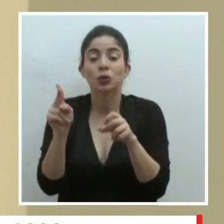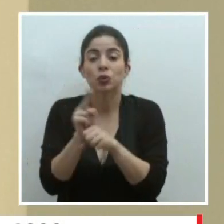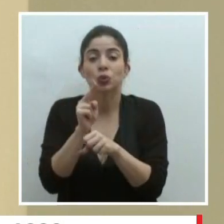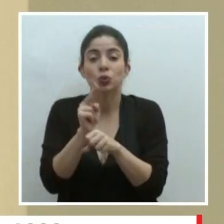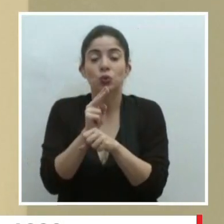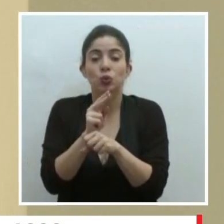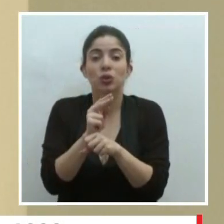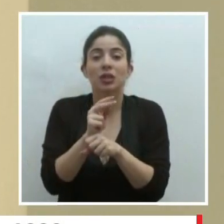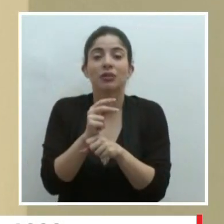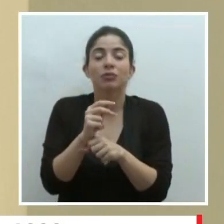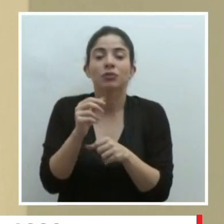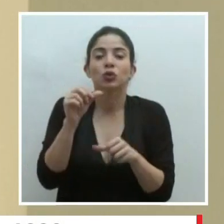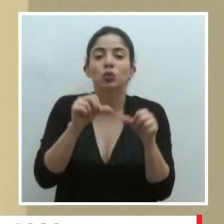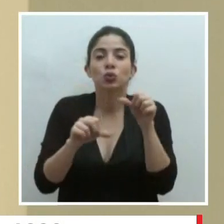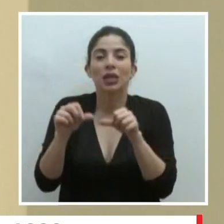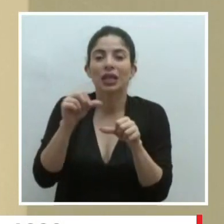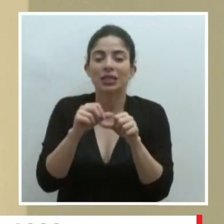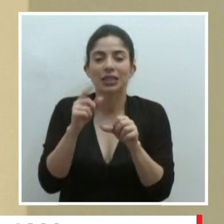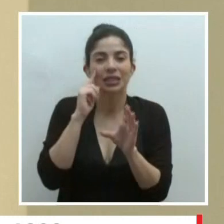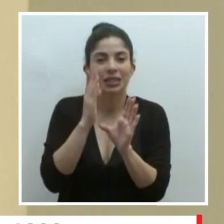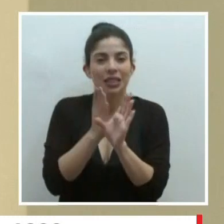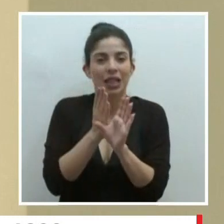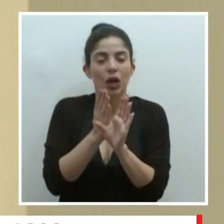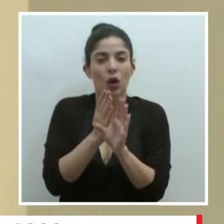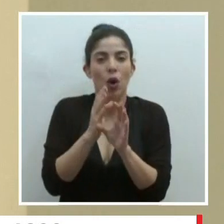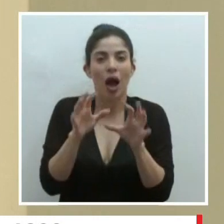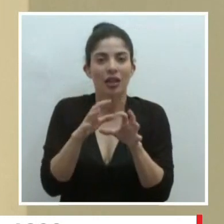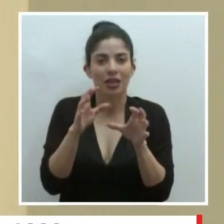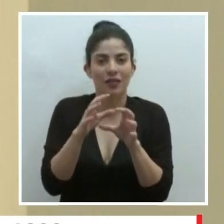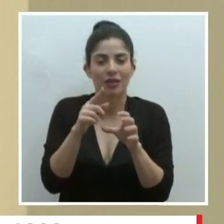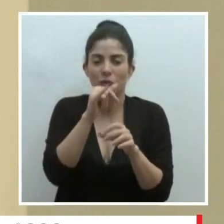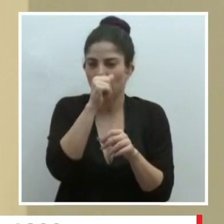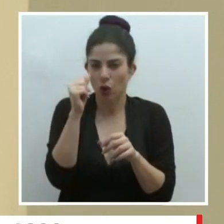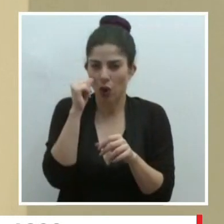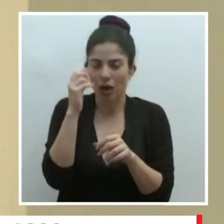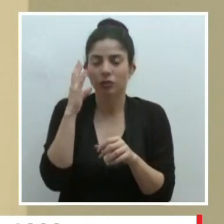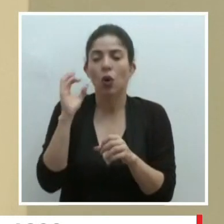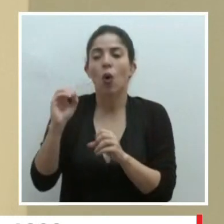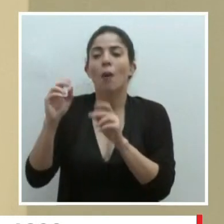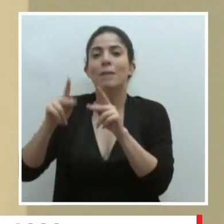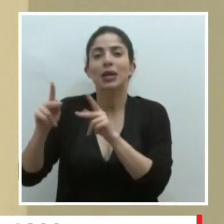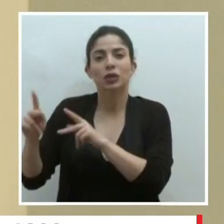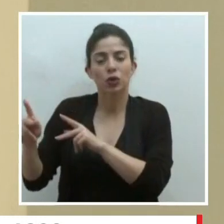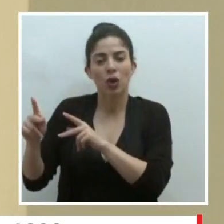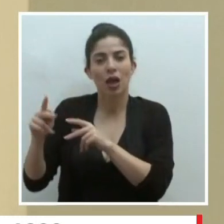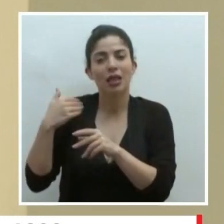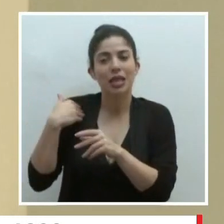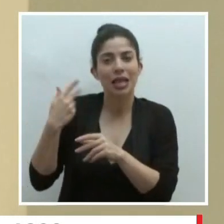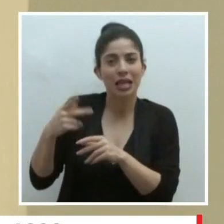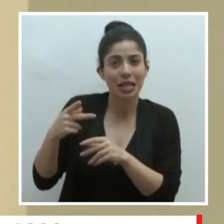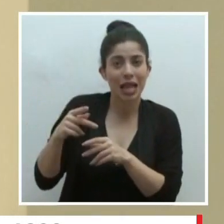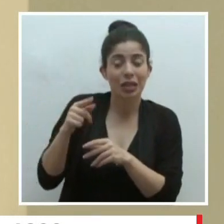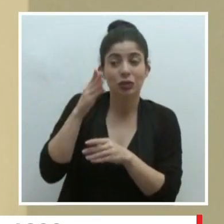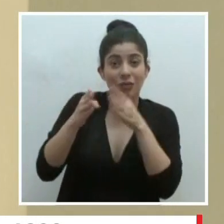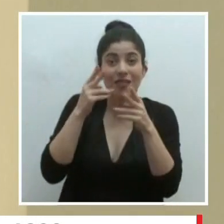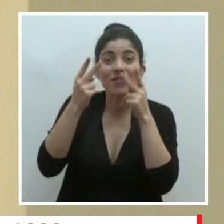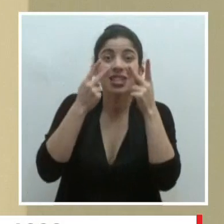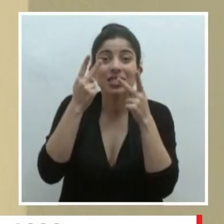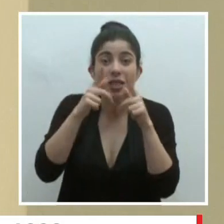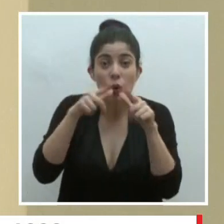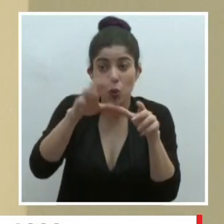sustancias psicoactivas o centros de atención de población que posea factores de riesgo, todos ellos deben usar de forma